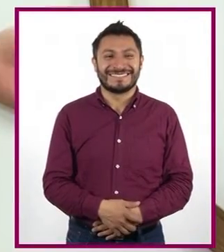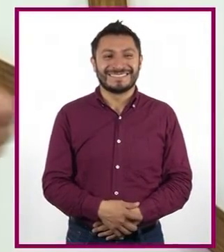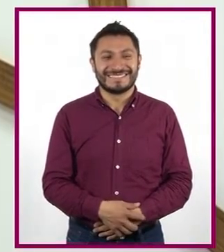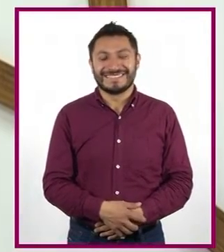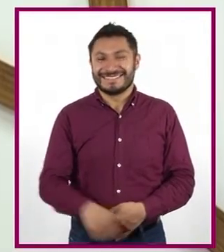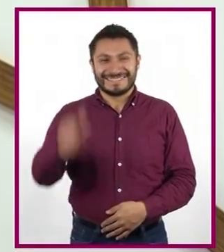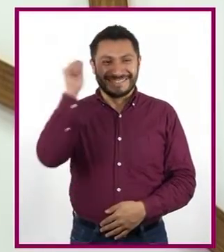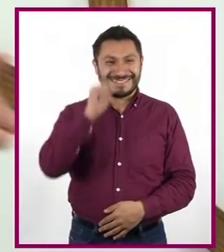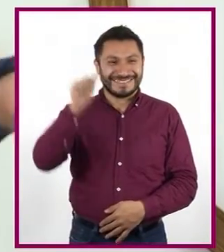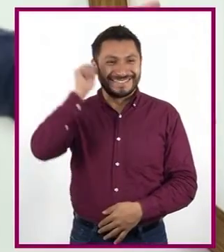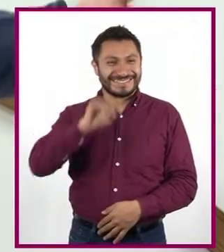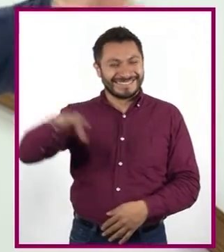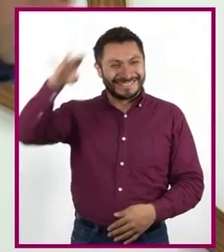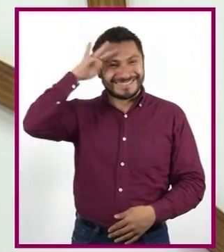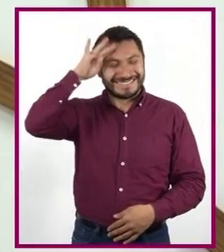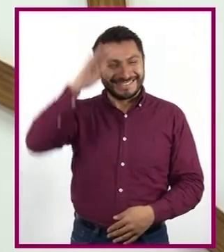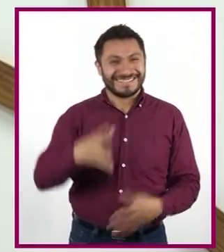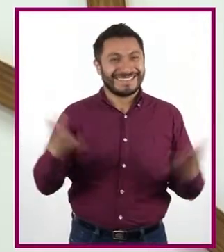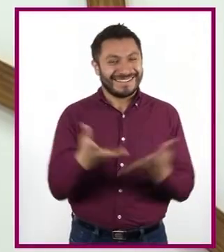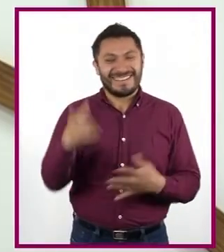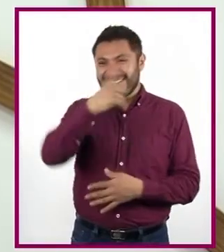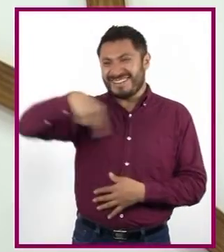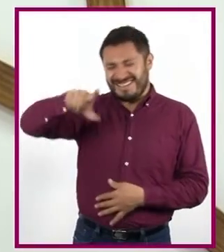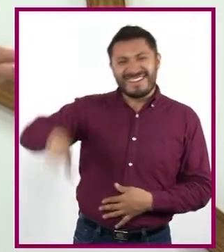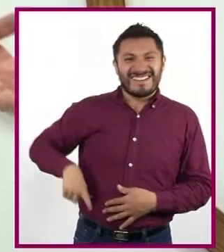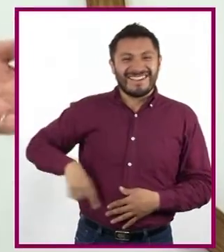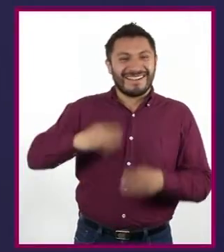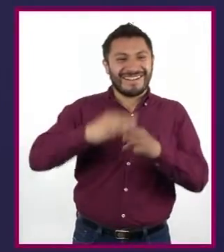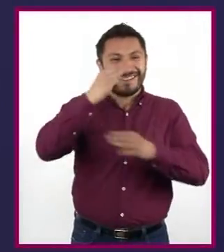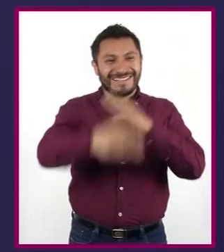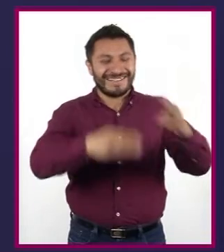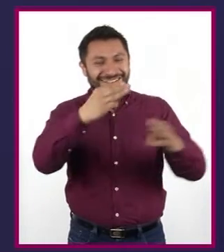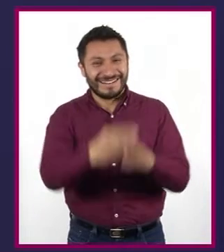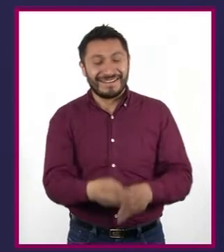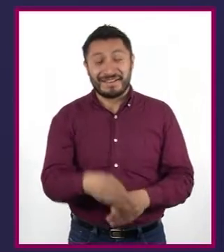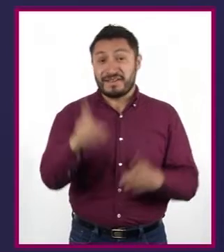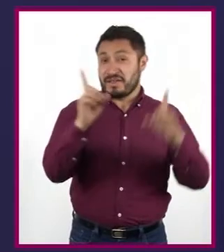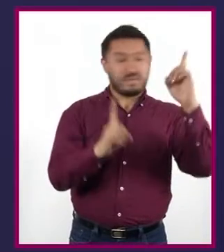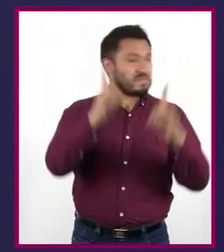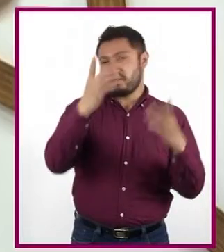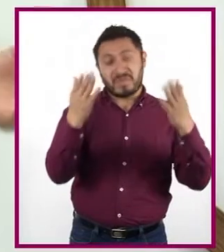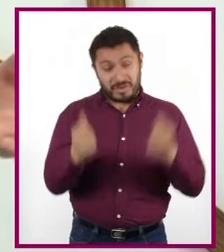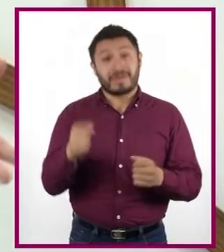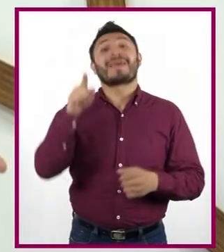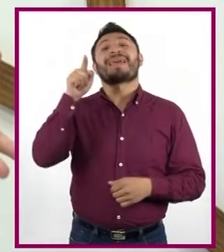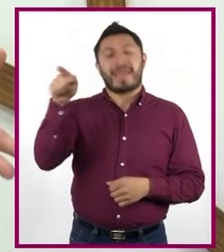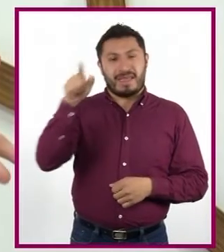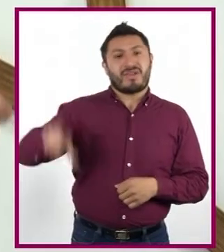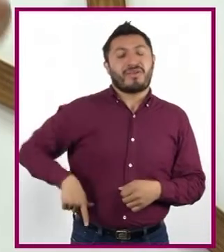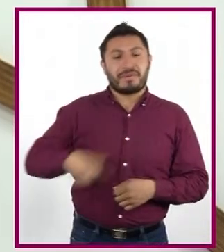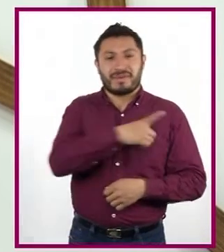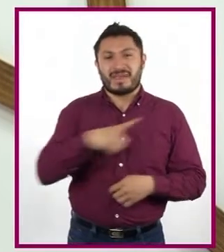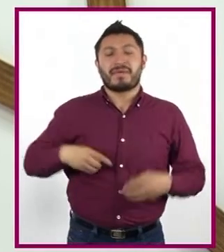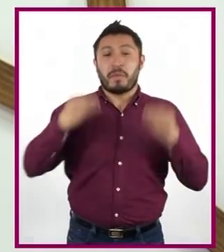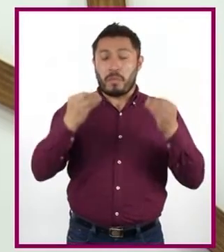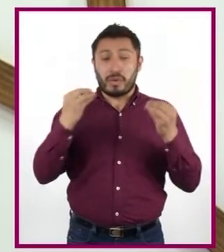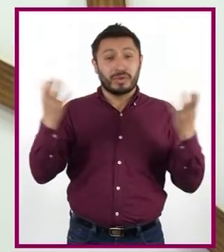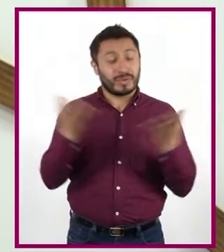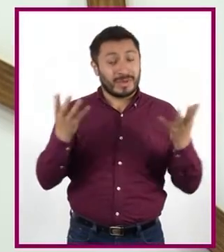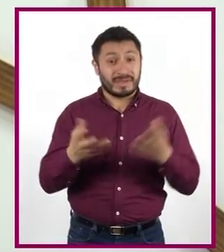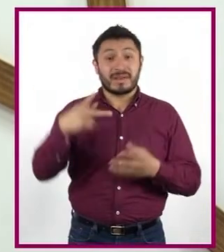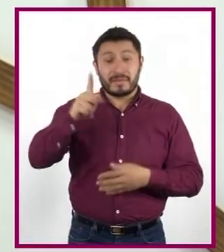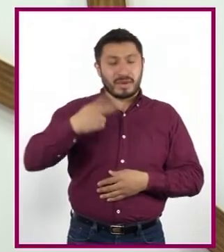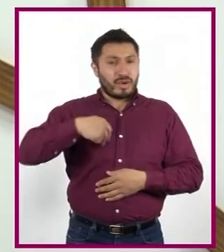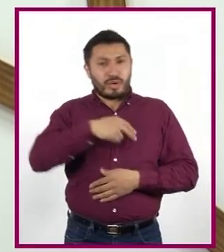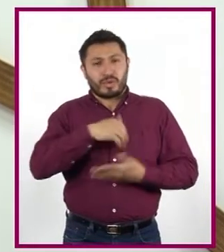Siempre pensamos que lo hagan los gobiernos del mundo y sin duda que los gobiernos tienen que hacer muchas cosas, pero nosotros